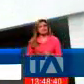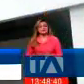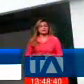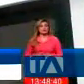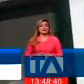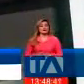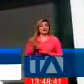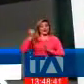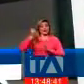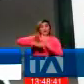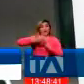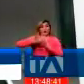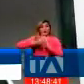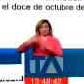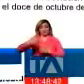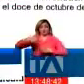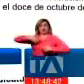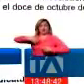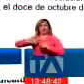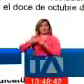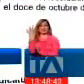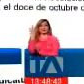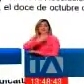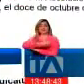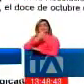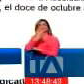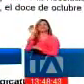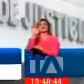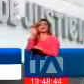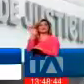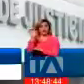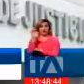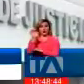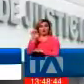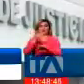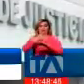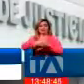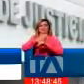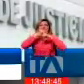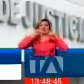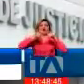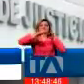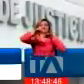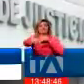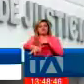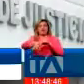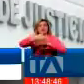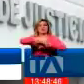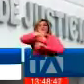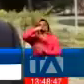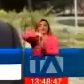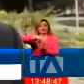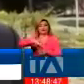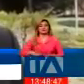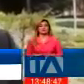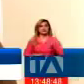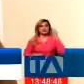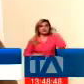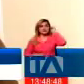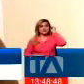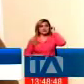debían posesionarse la primera quincena de enero lo harán en marzo, casualmente después del proceso electoral. Para los